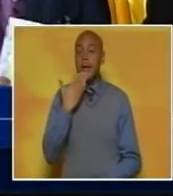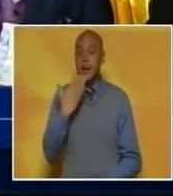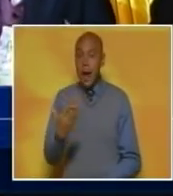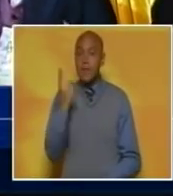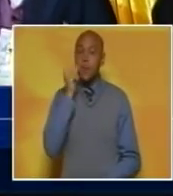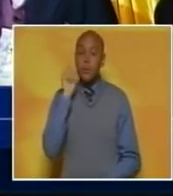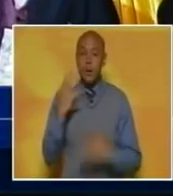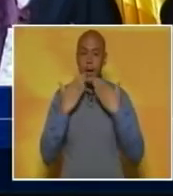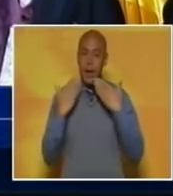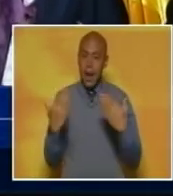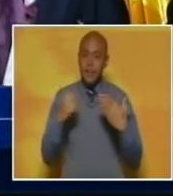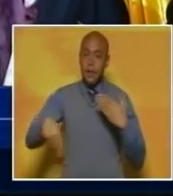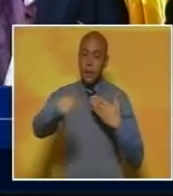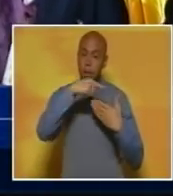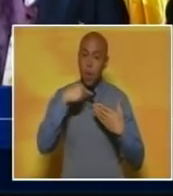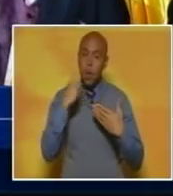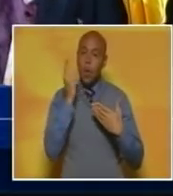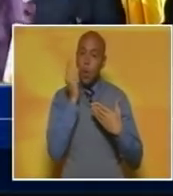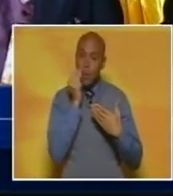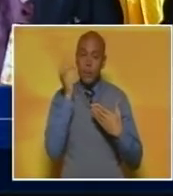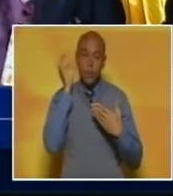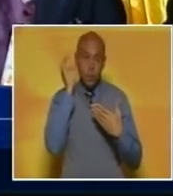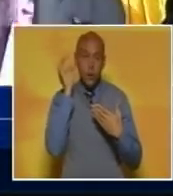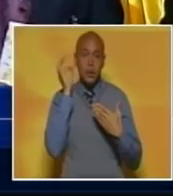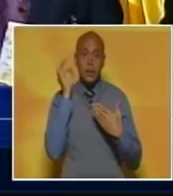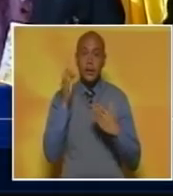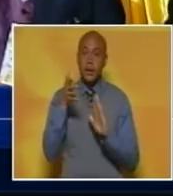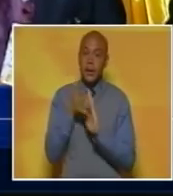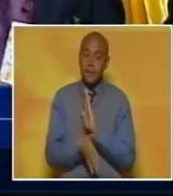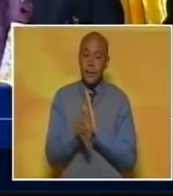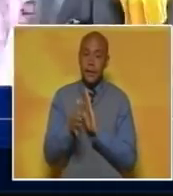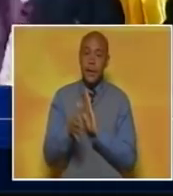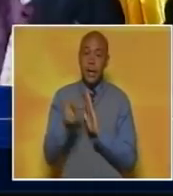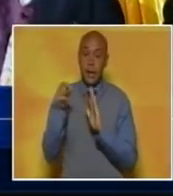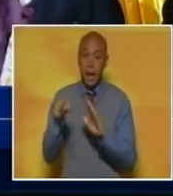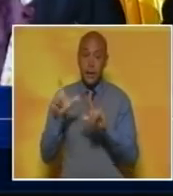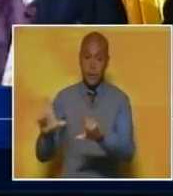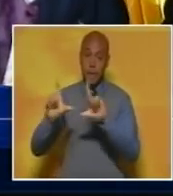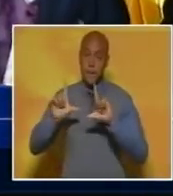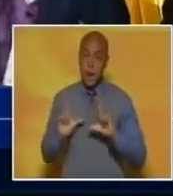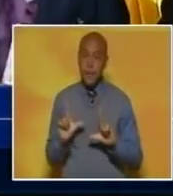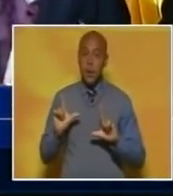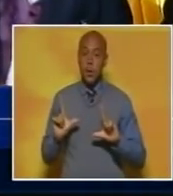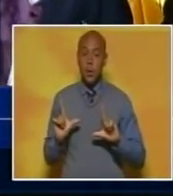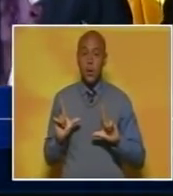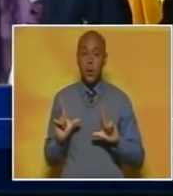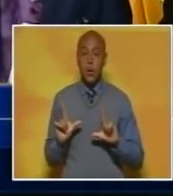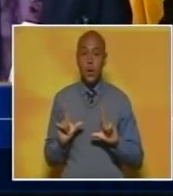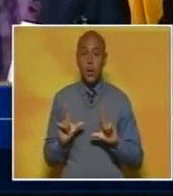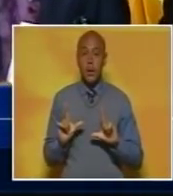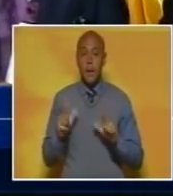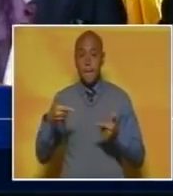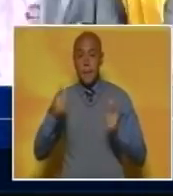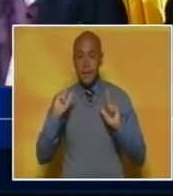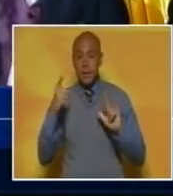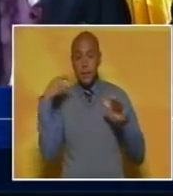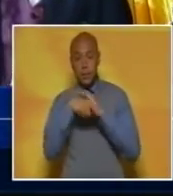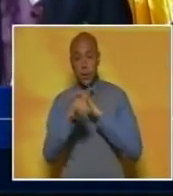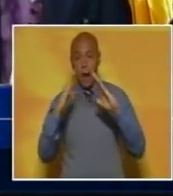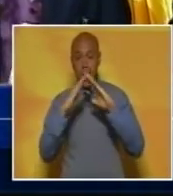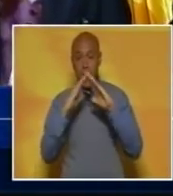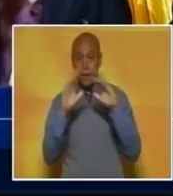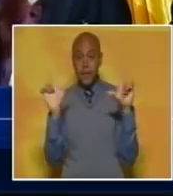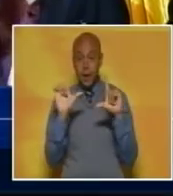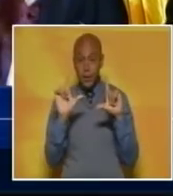y especialmente a todas por este premio, por dejarme entrar en sus hogares por